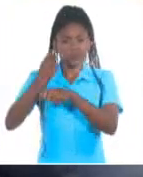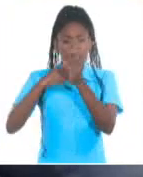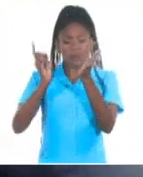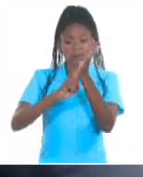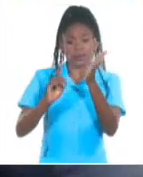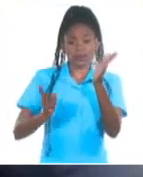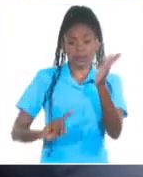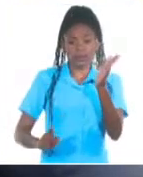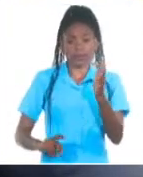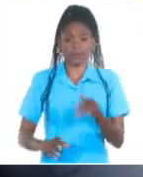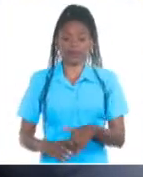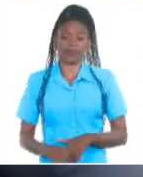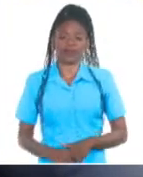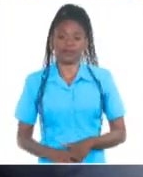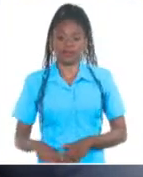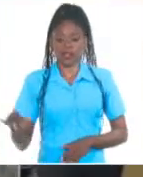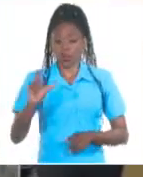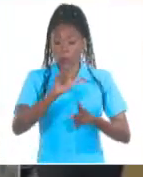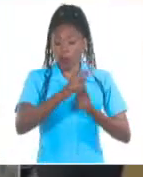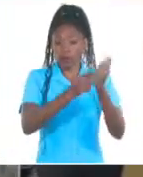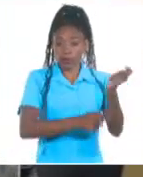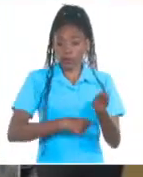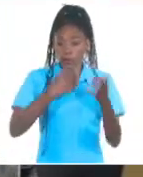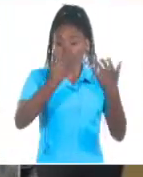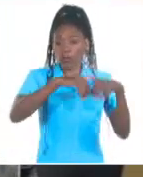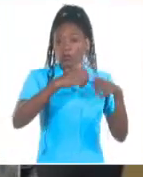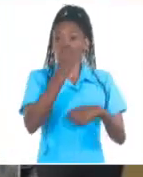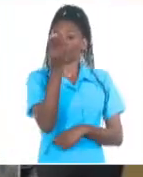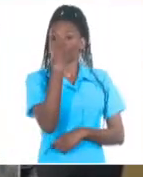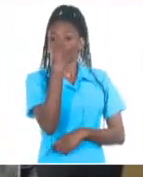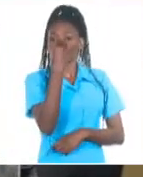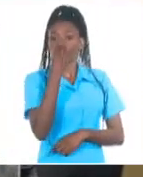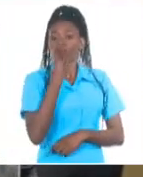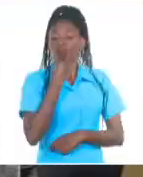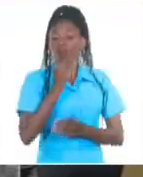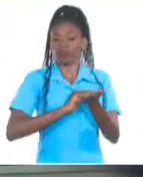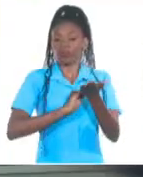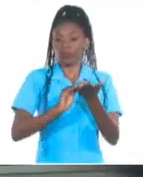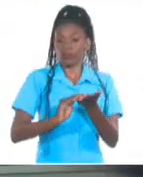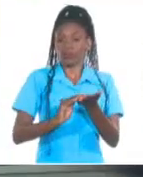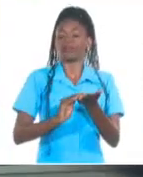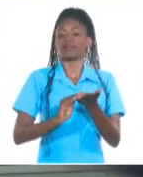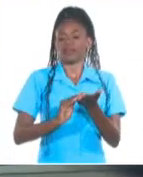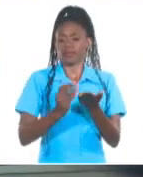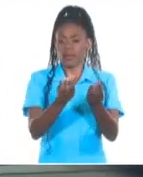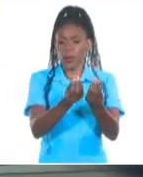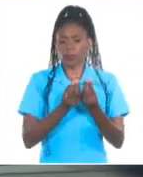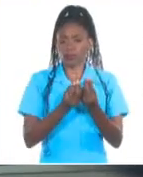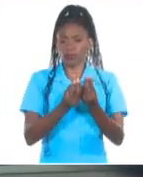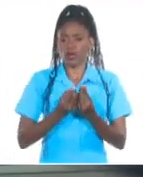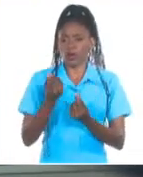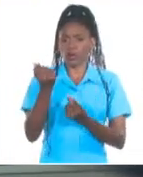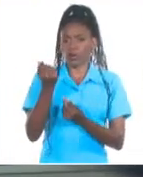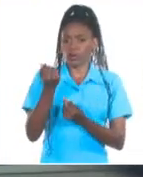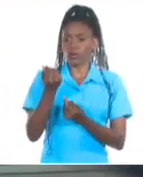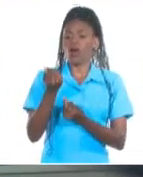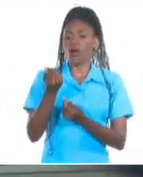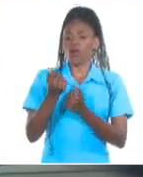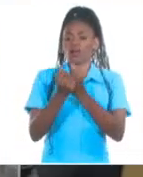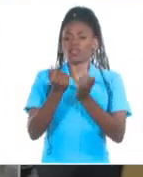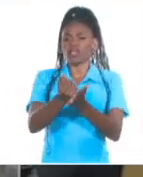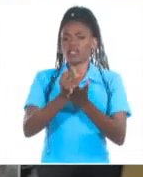eléctrica. También la agricultura y la producción de alimentos podría ser un área susceptible a recibir la inversión iraní. Podemos